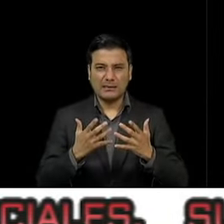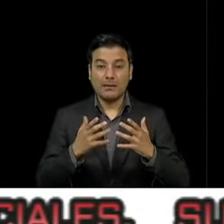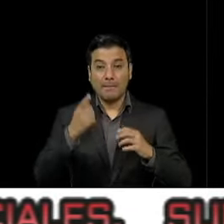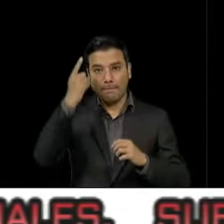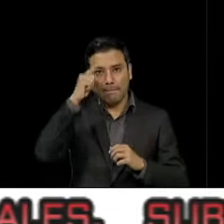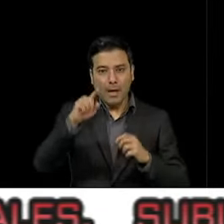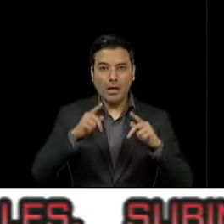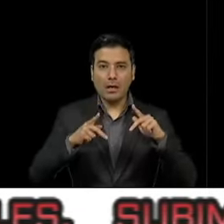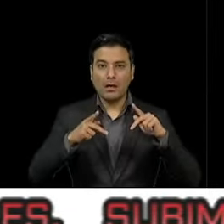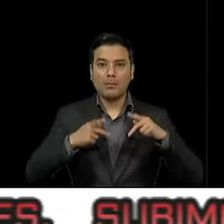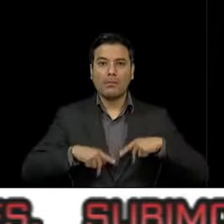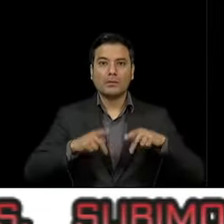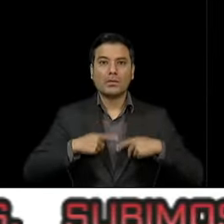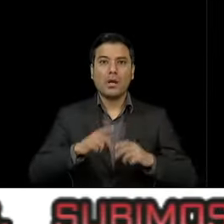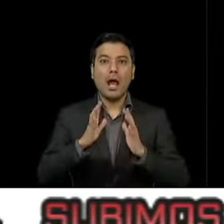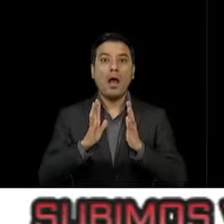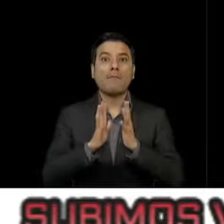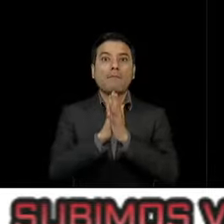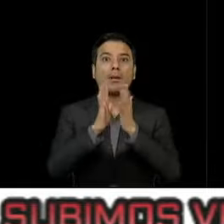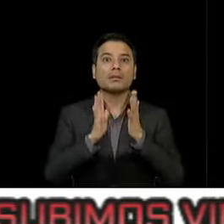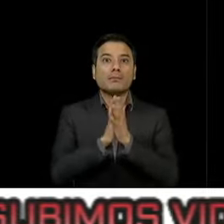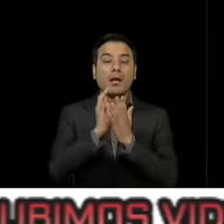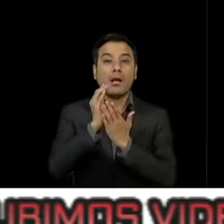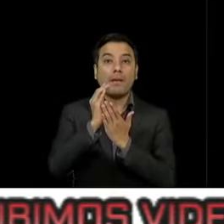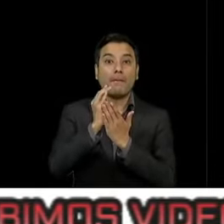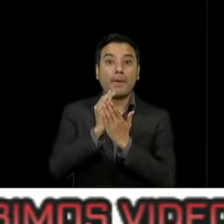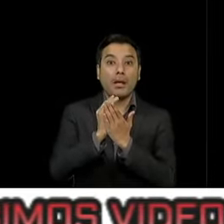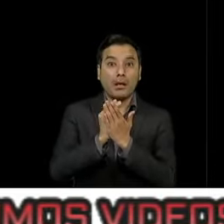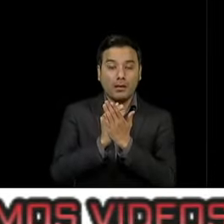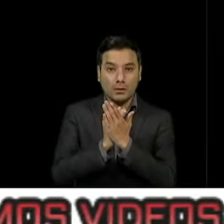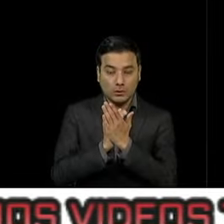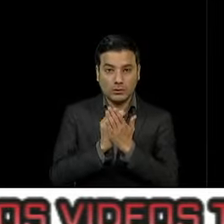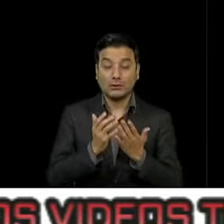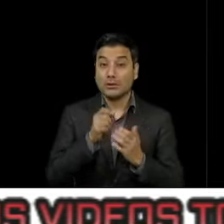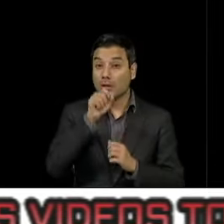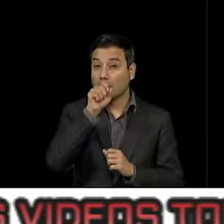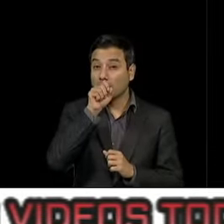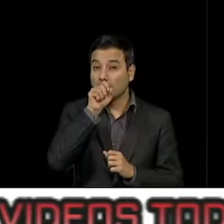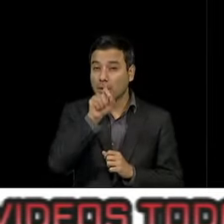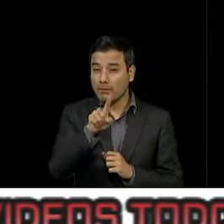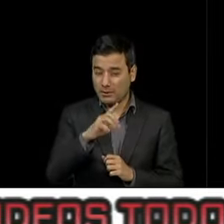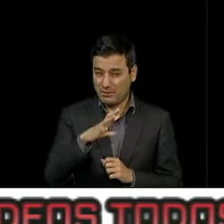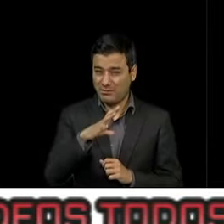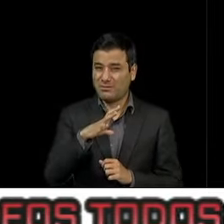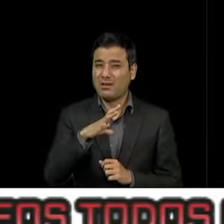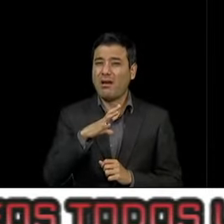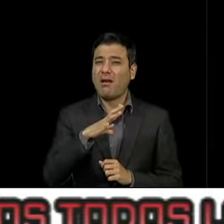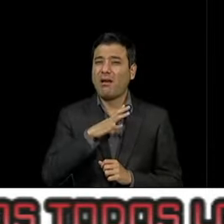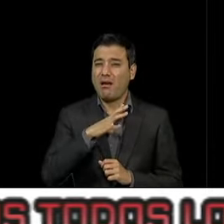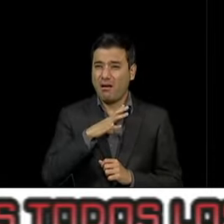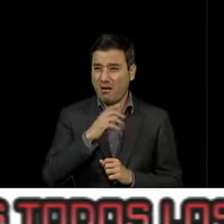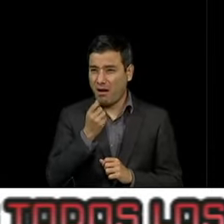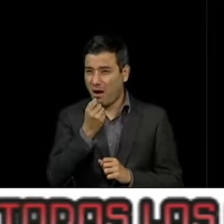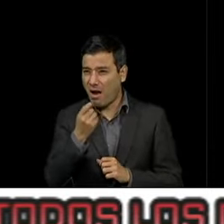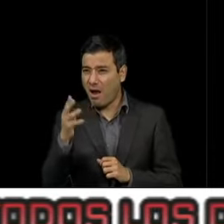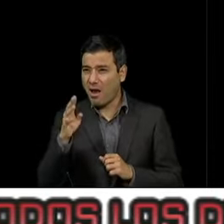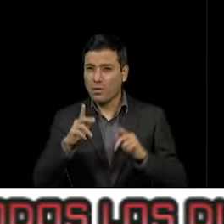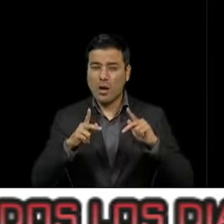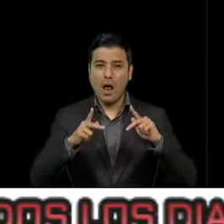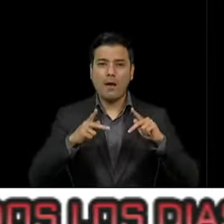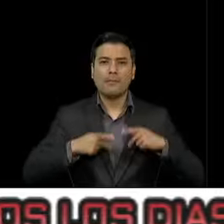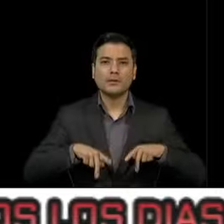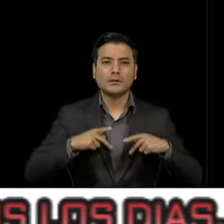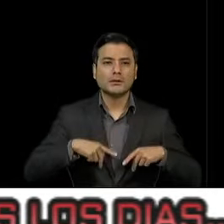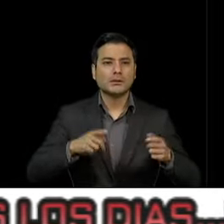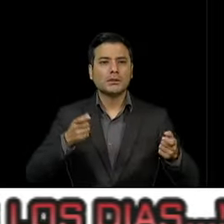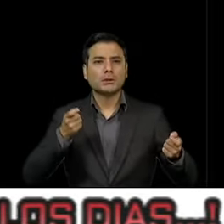participación ciudadana o para tratar que otros actores quieran incidir en las decisiones que corresponden al pueblo de